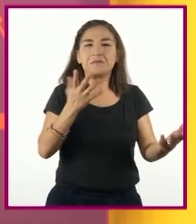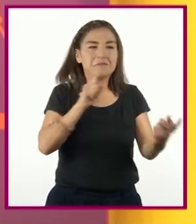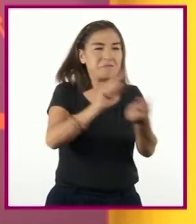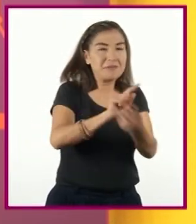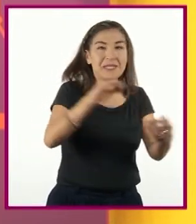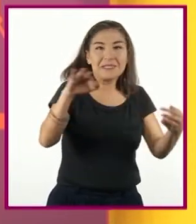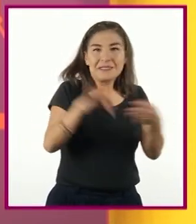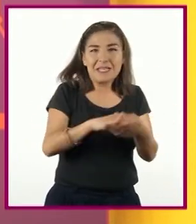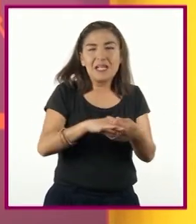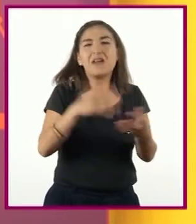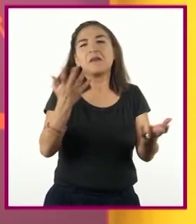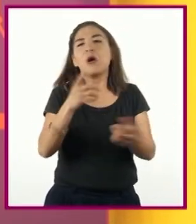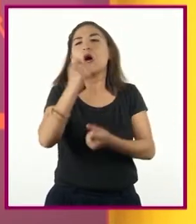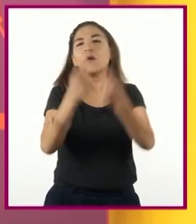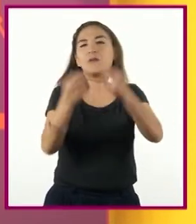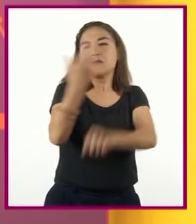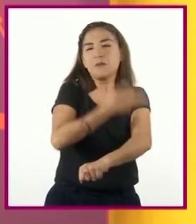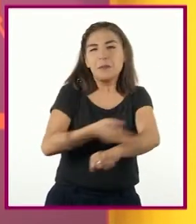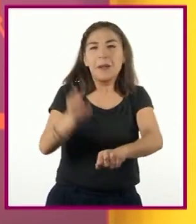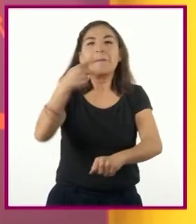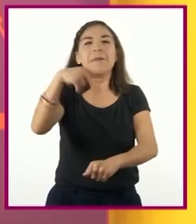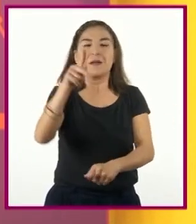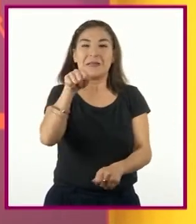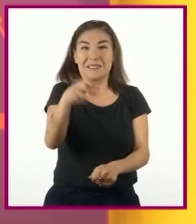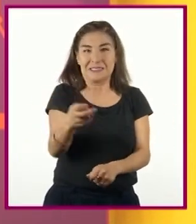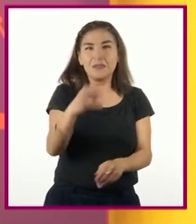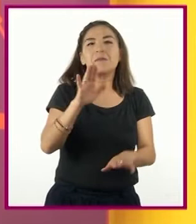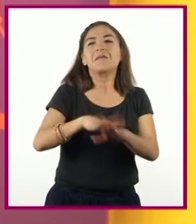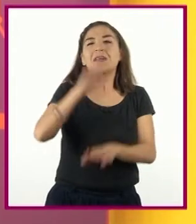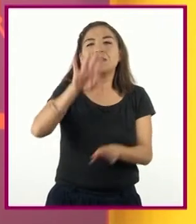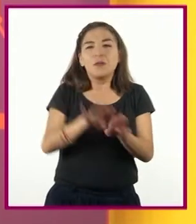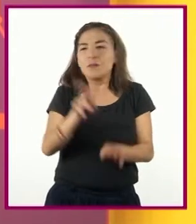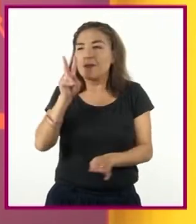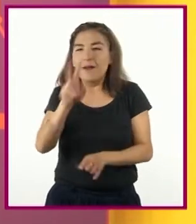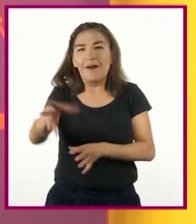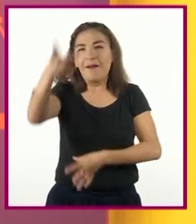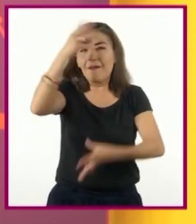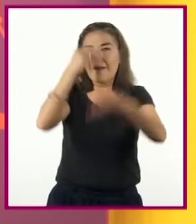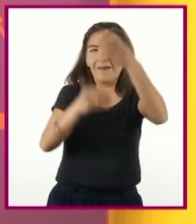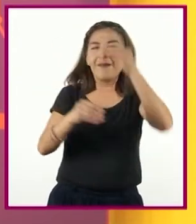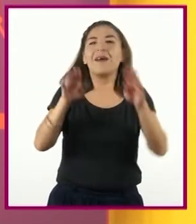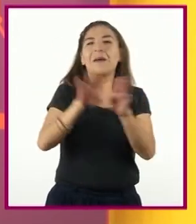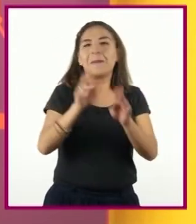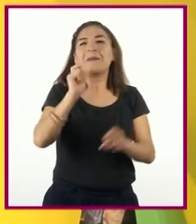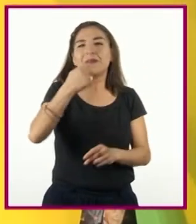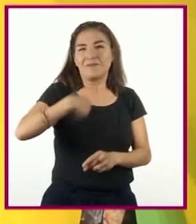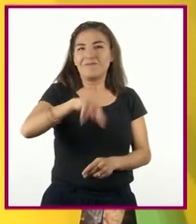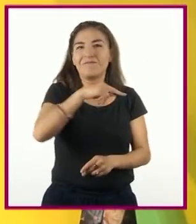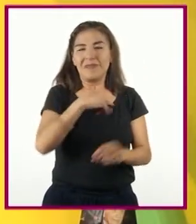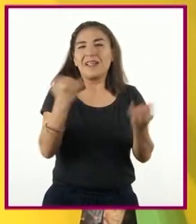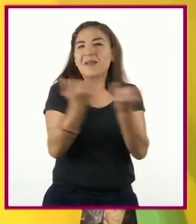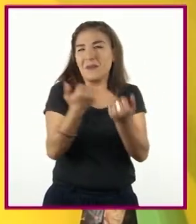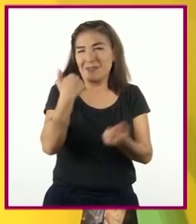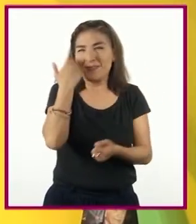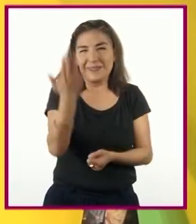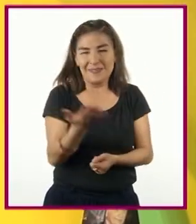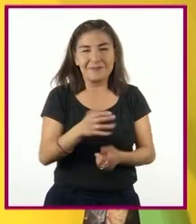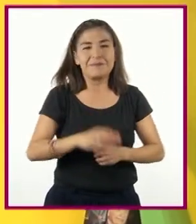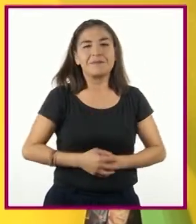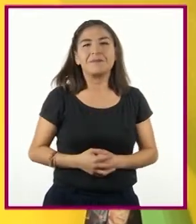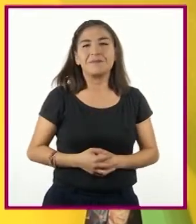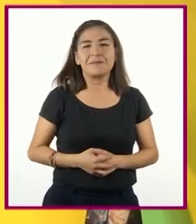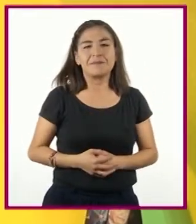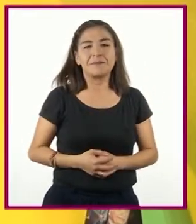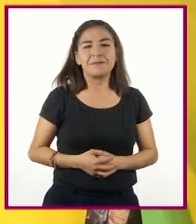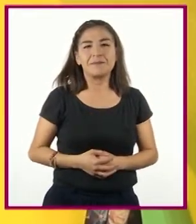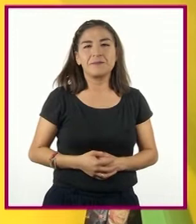pero de algún modo, cada uno genera una cierta influencia en nosotras y nosotros. ¿Qué les parece si,